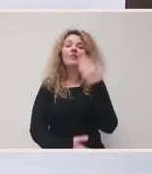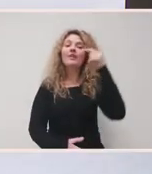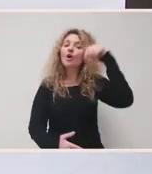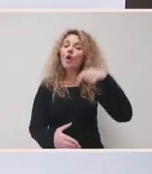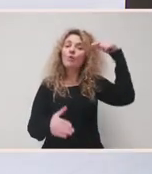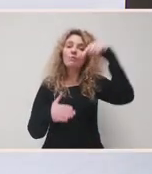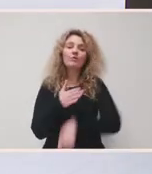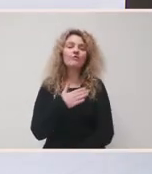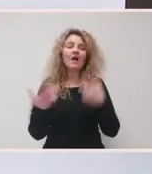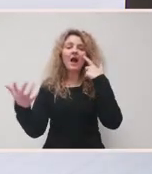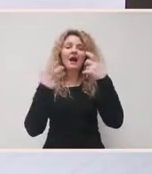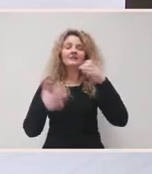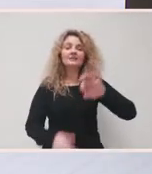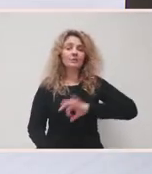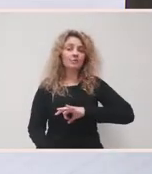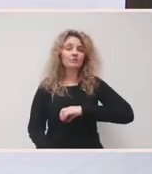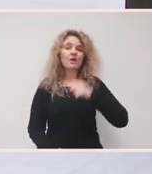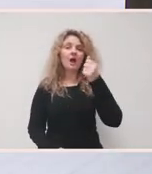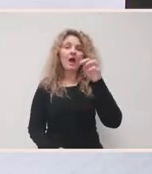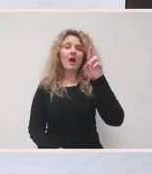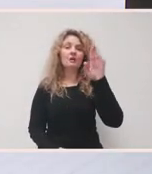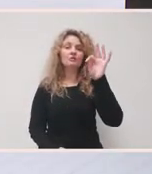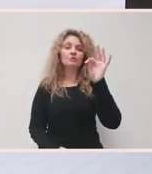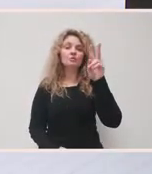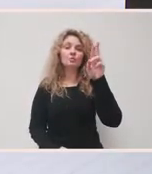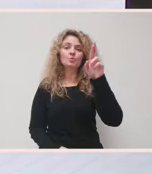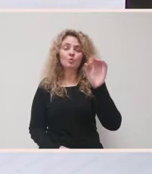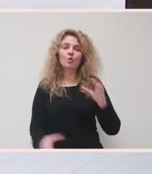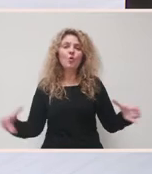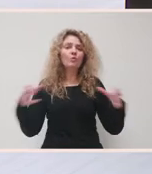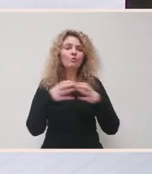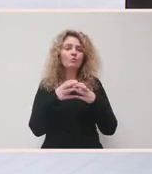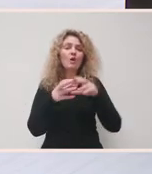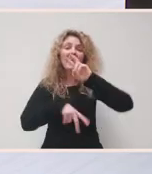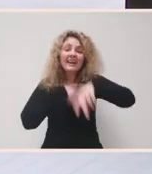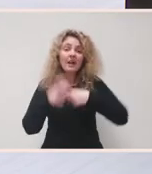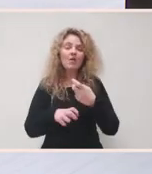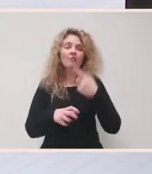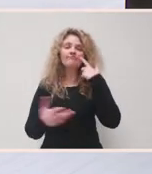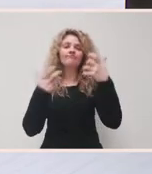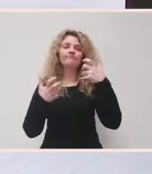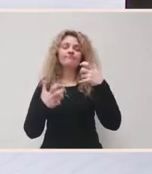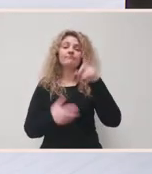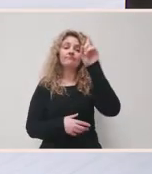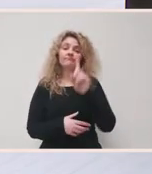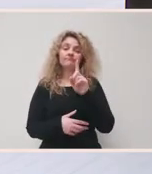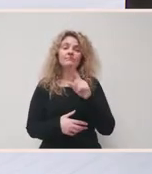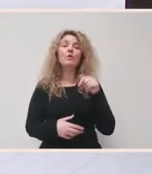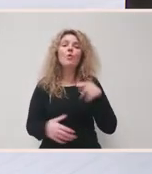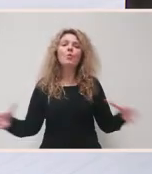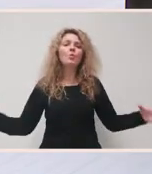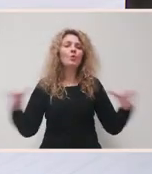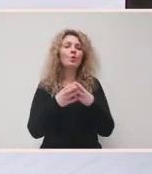Bo día, hoxe imos profundar na figura do artista pontevedrés Arturo Souto, o máis destacado do grupo dos Renovadores, un